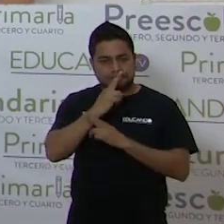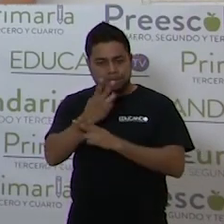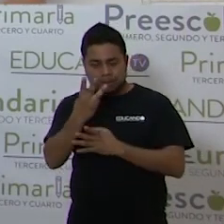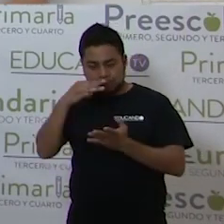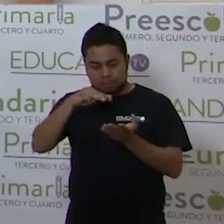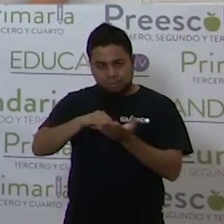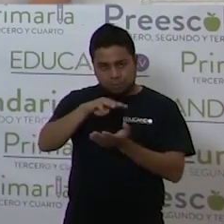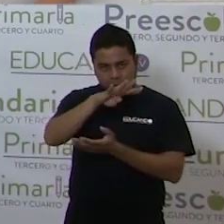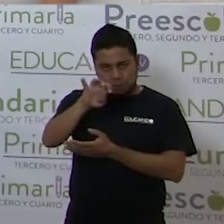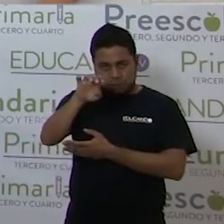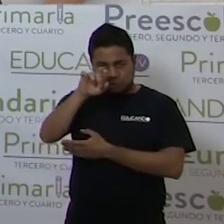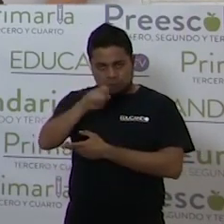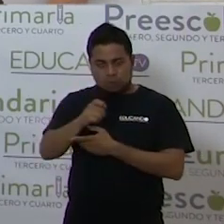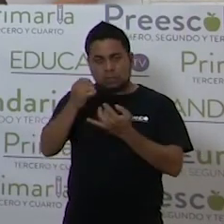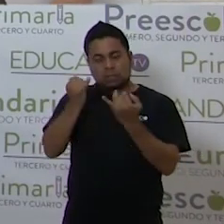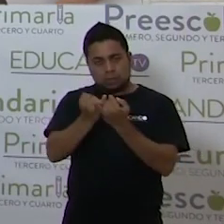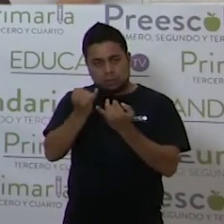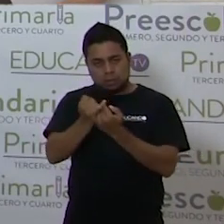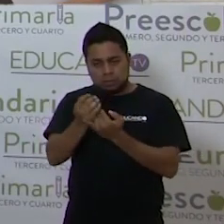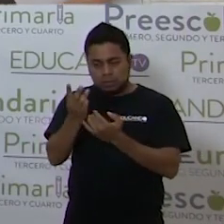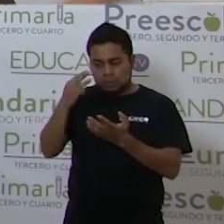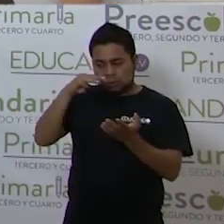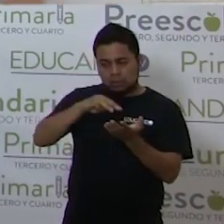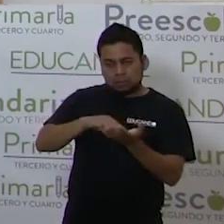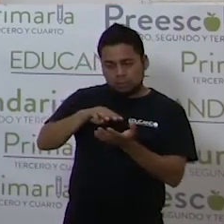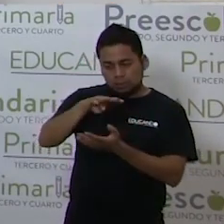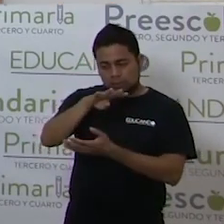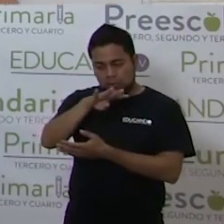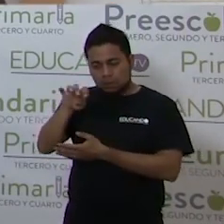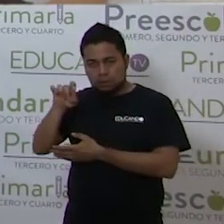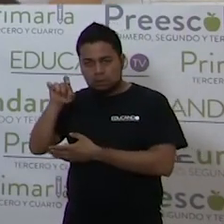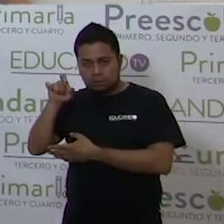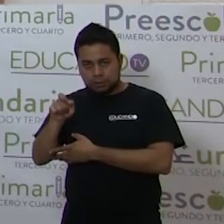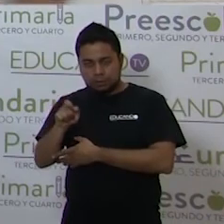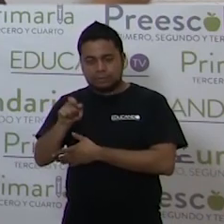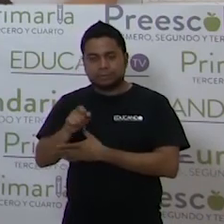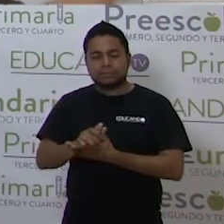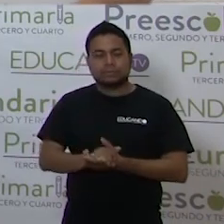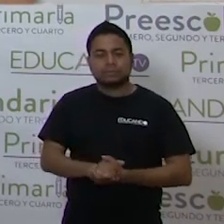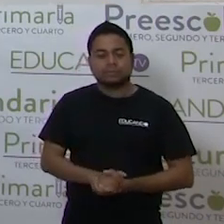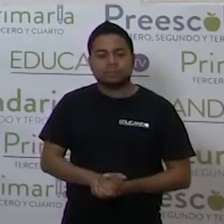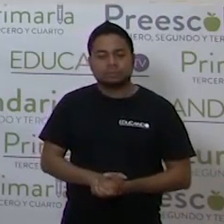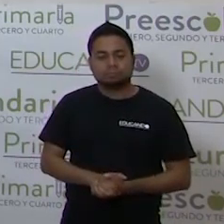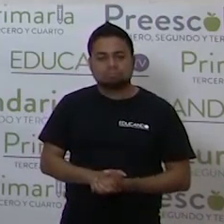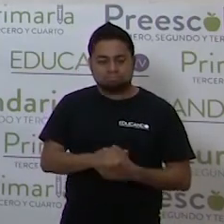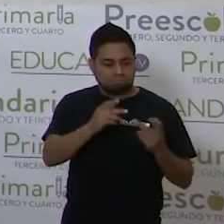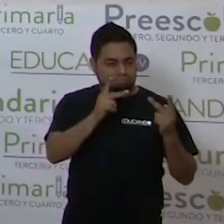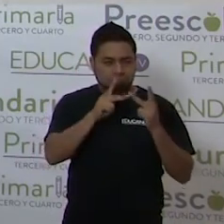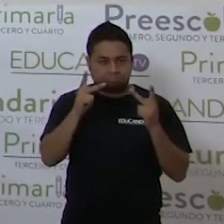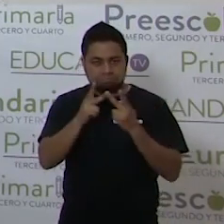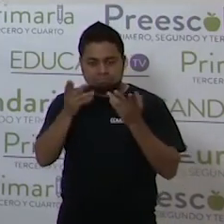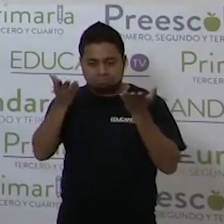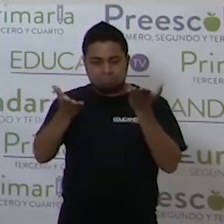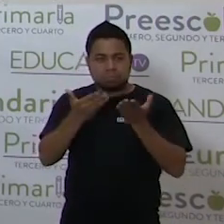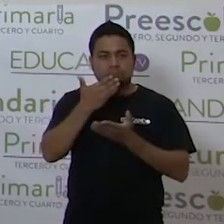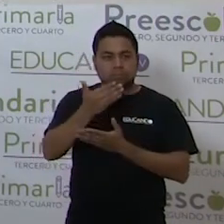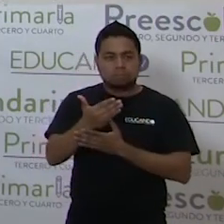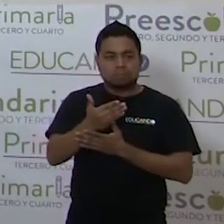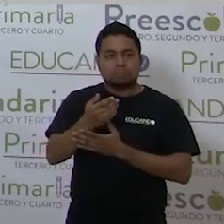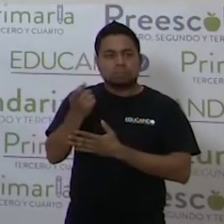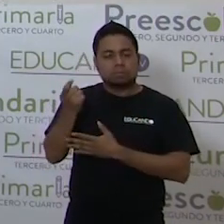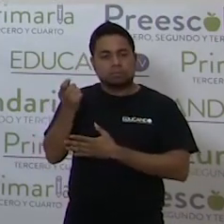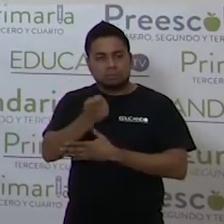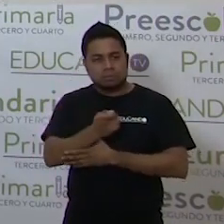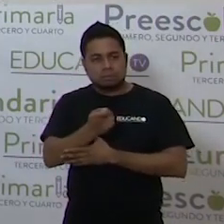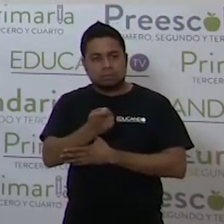3.420 es igual a 3.420 cumplimos con la igualdad si es decir